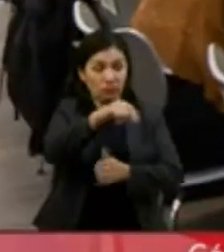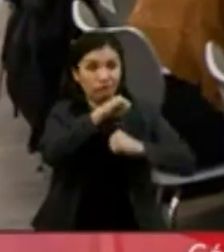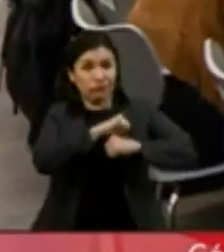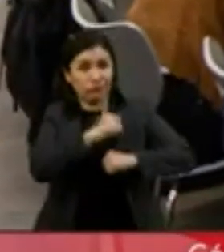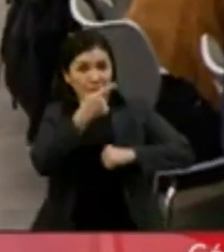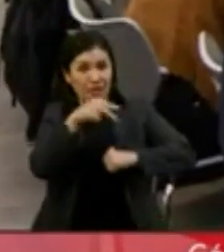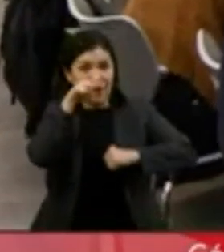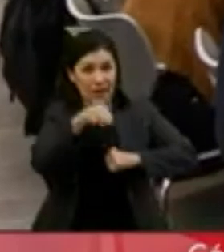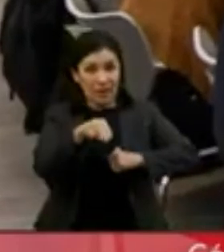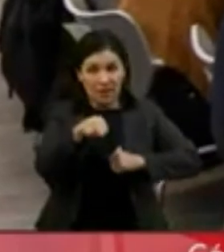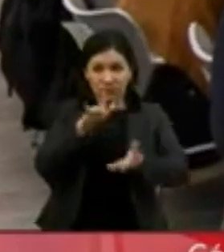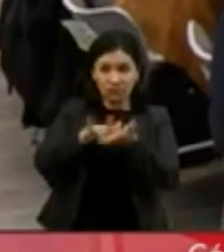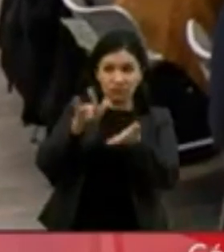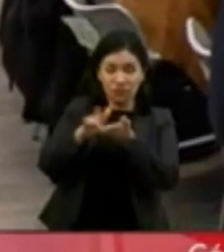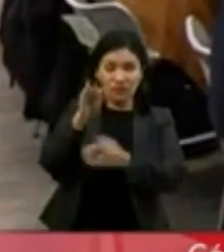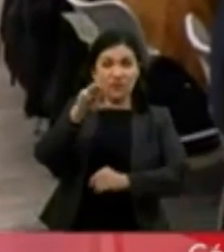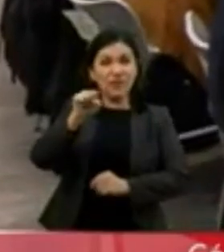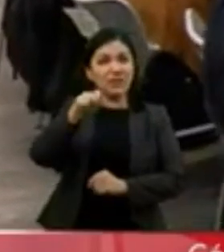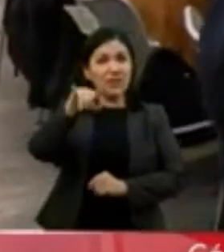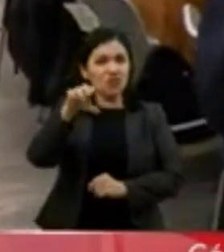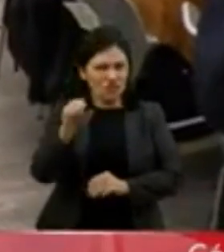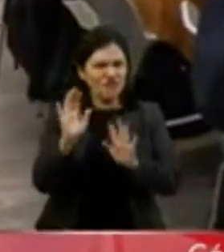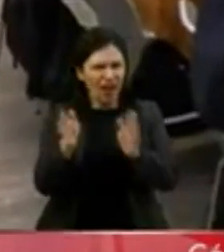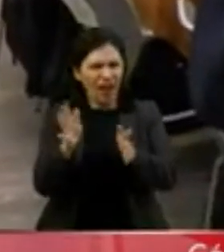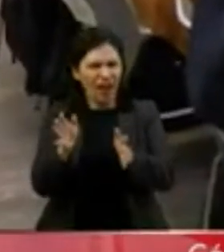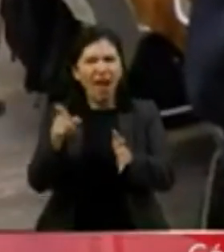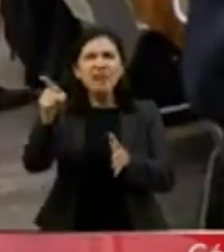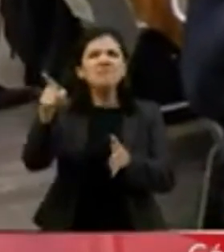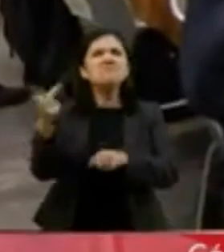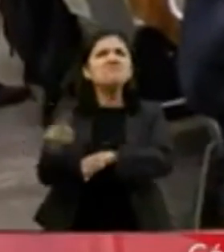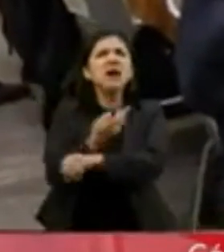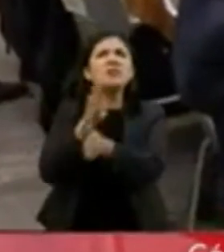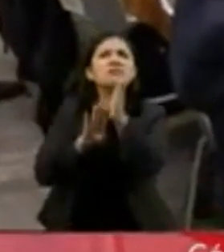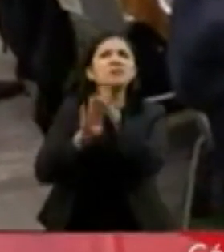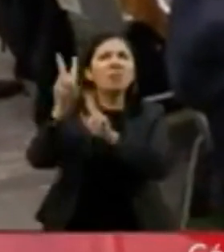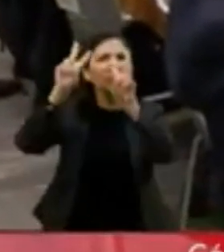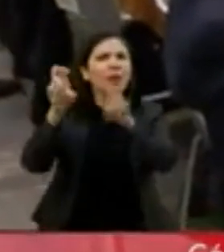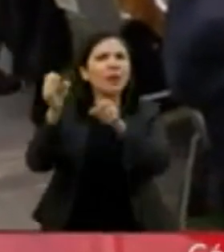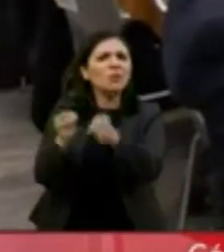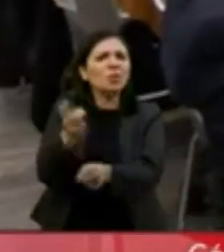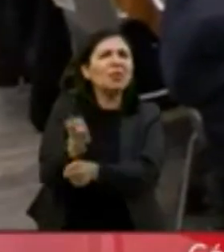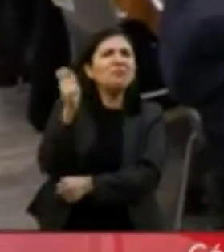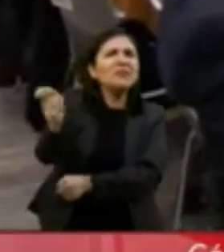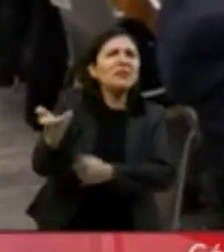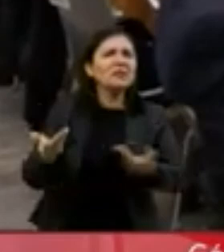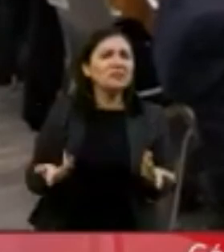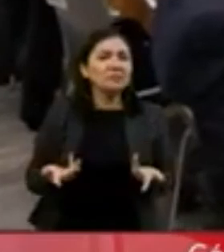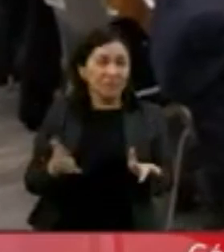a Fresnillo Y qué resultados hubo entonces en materia de seguridad